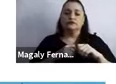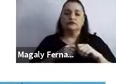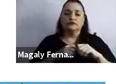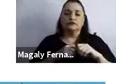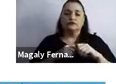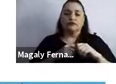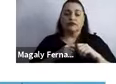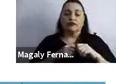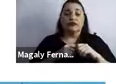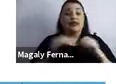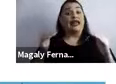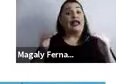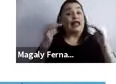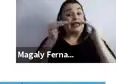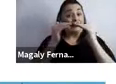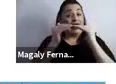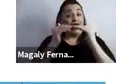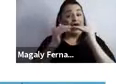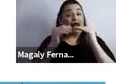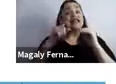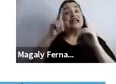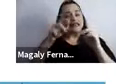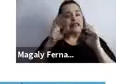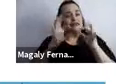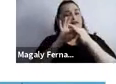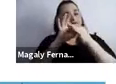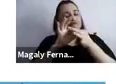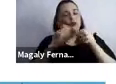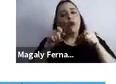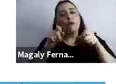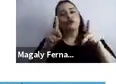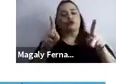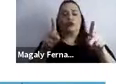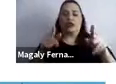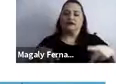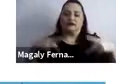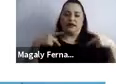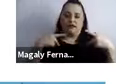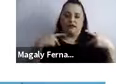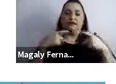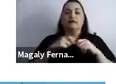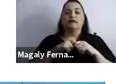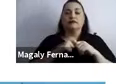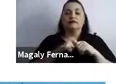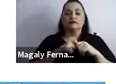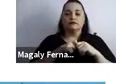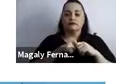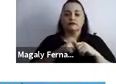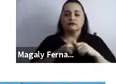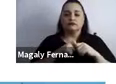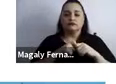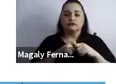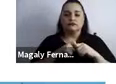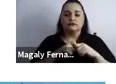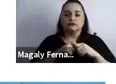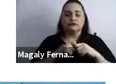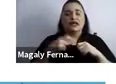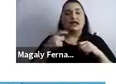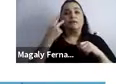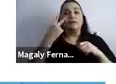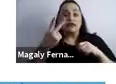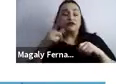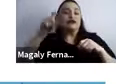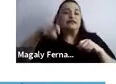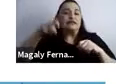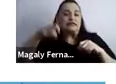Tal equidad pues tiene que ver con las oportunidades en la vida, en relación con las necesidades,